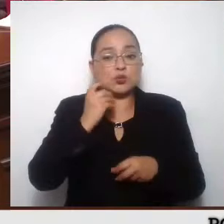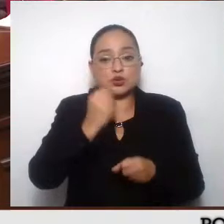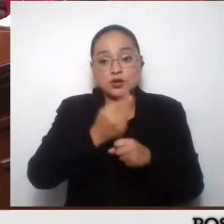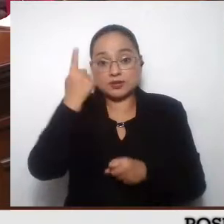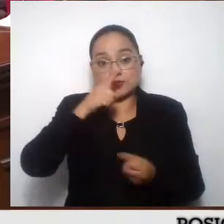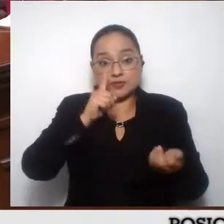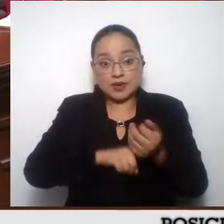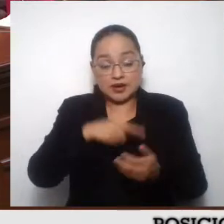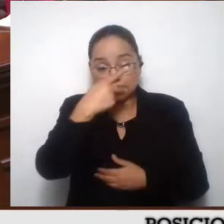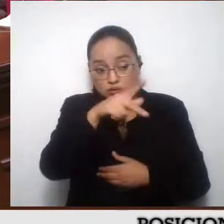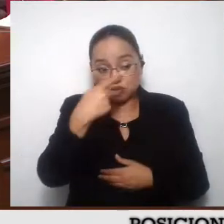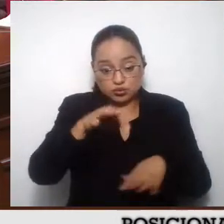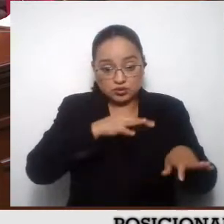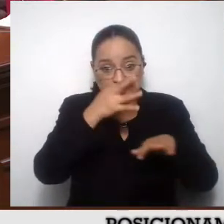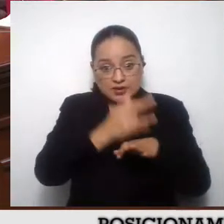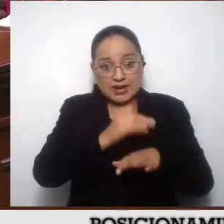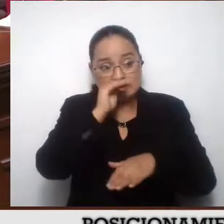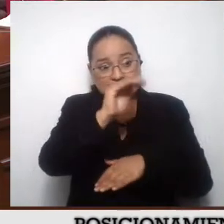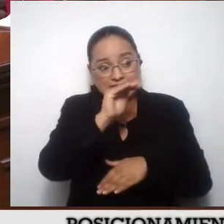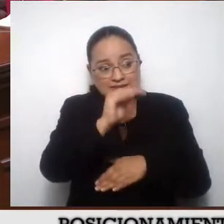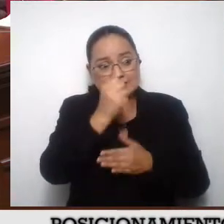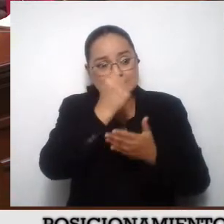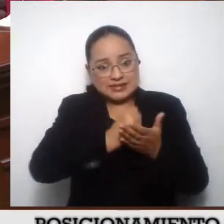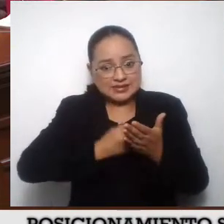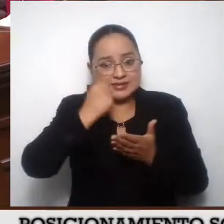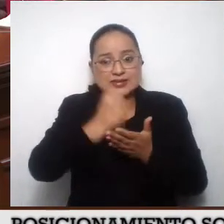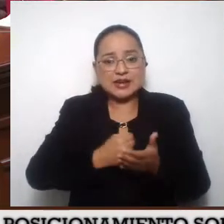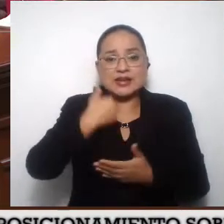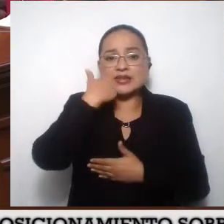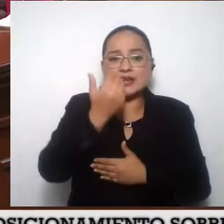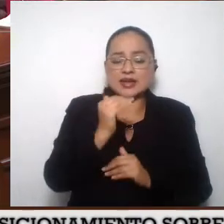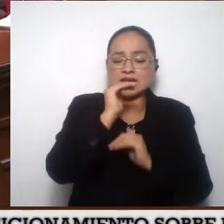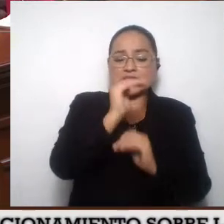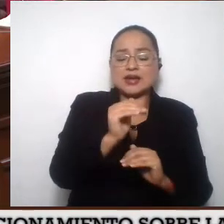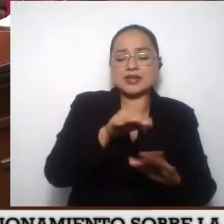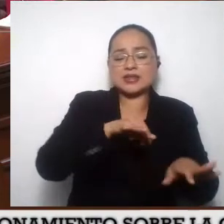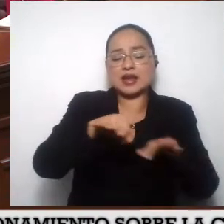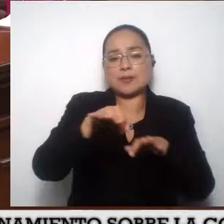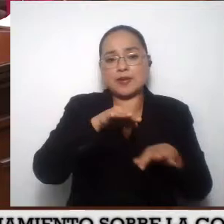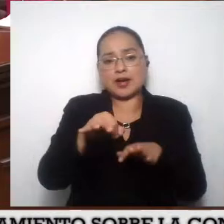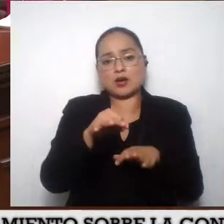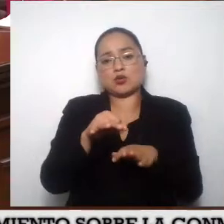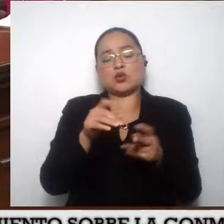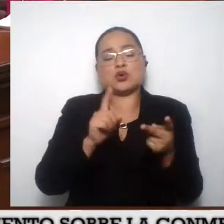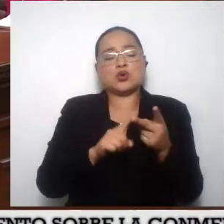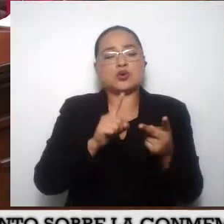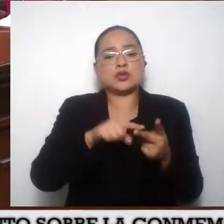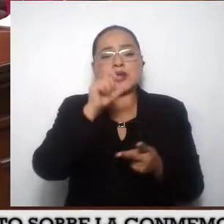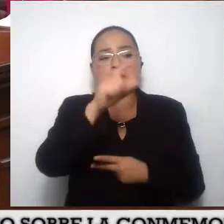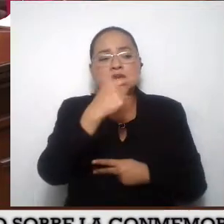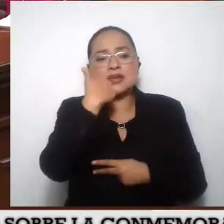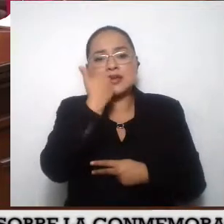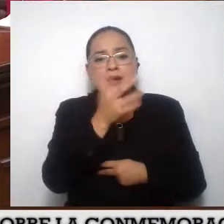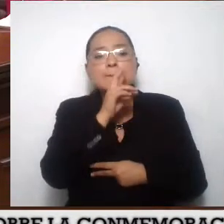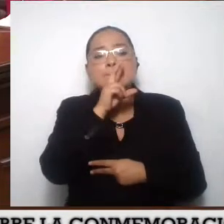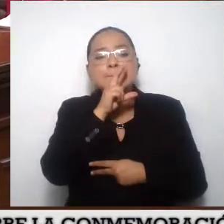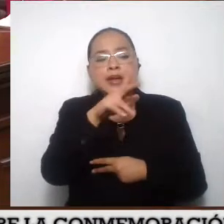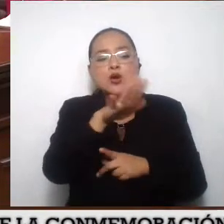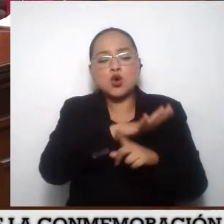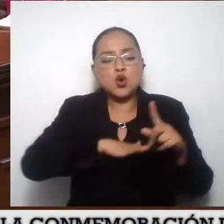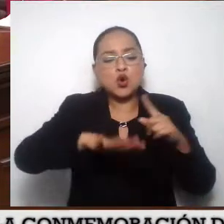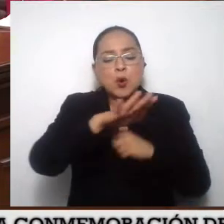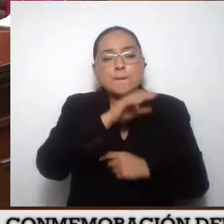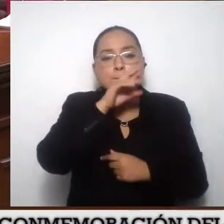trabajadores, donde demandaban mejores jornadas laborales y mejores condiciones en sus